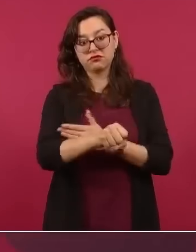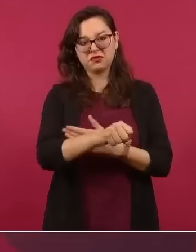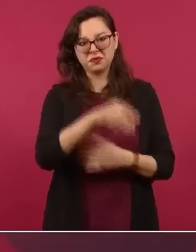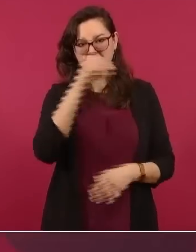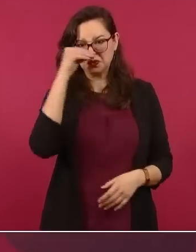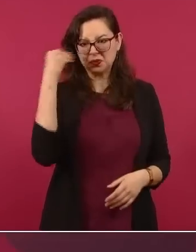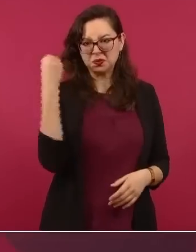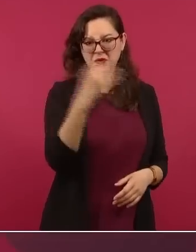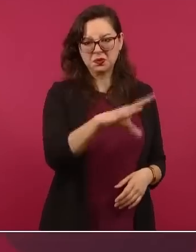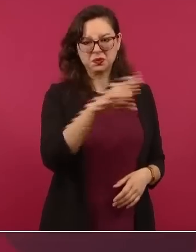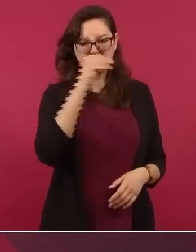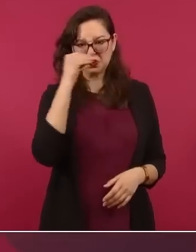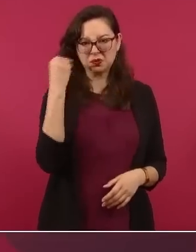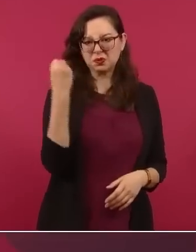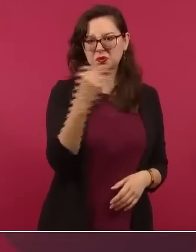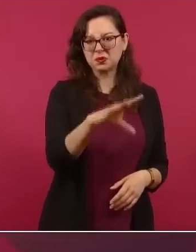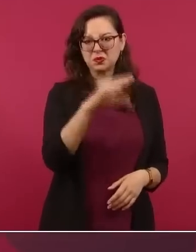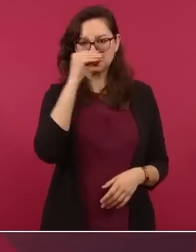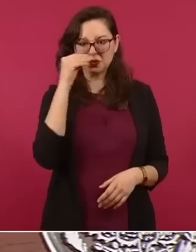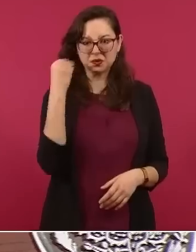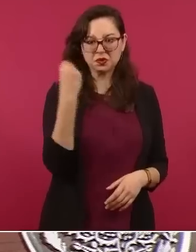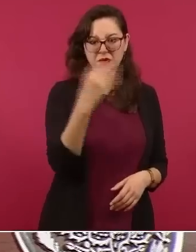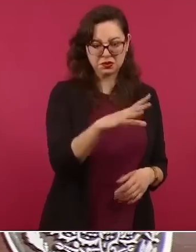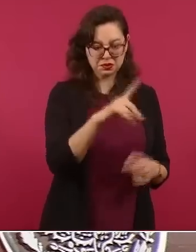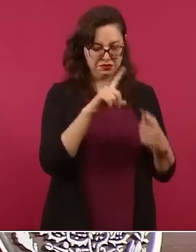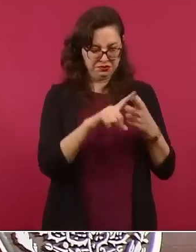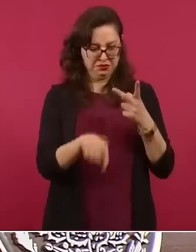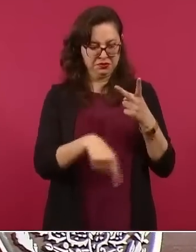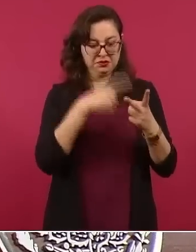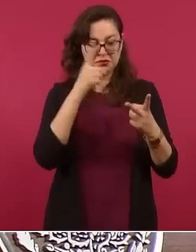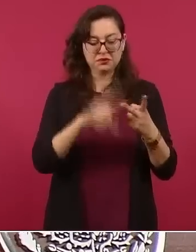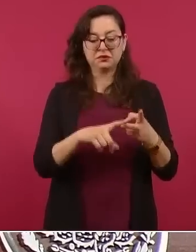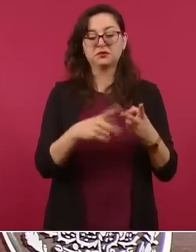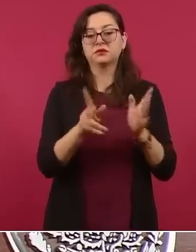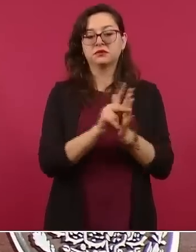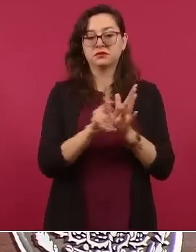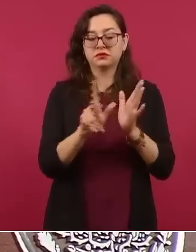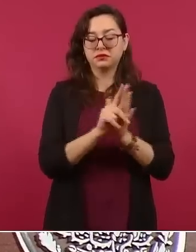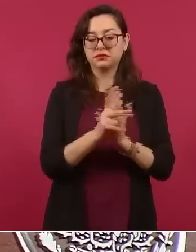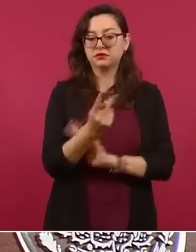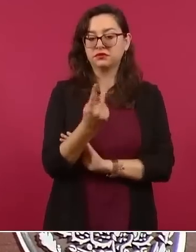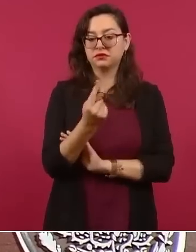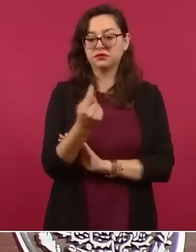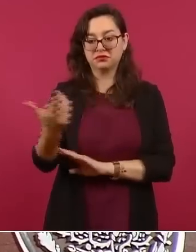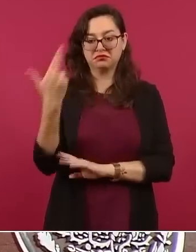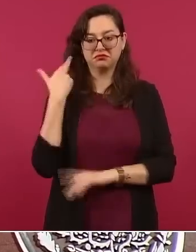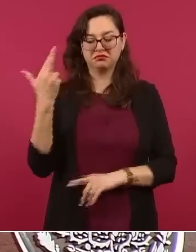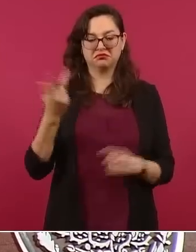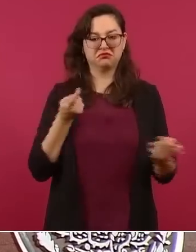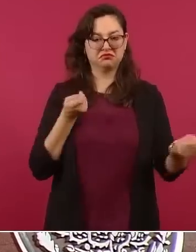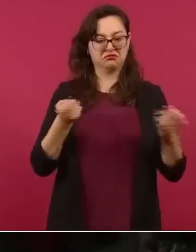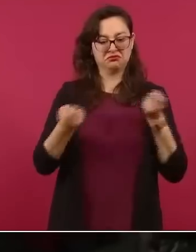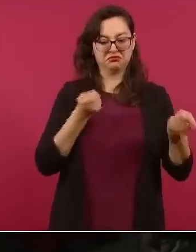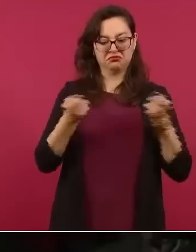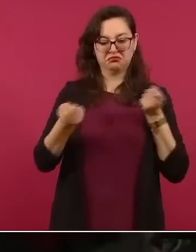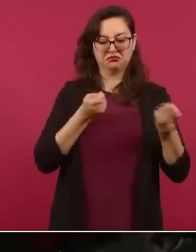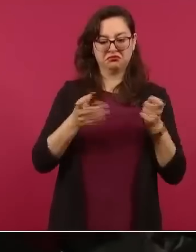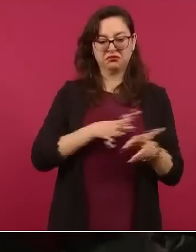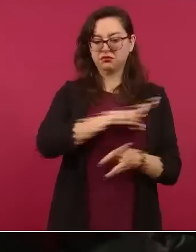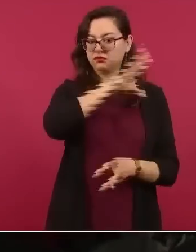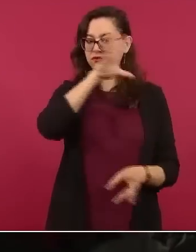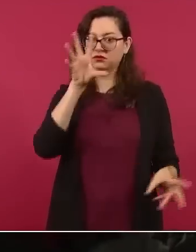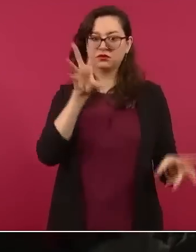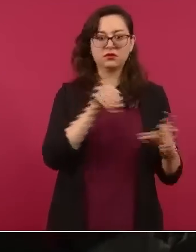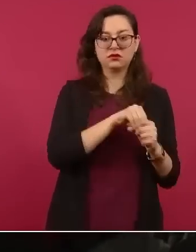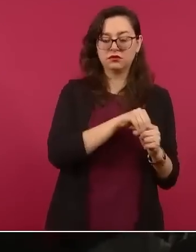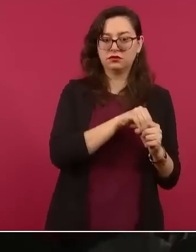el control casi absoluto de los medios de información en el Perú. La gente se entera